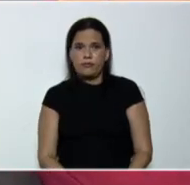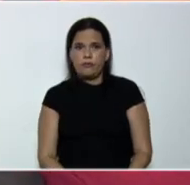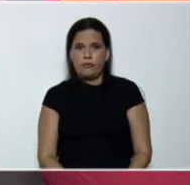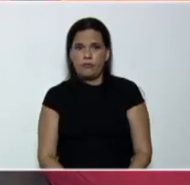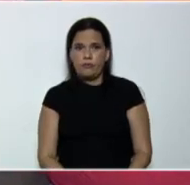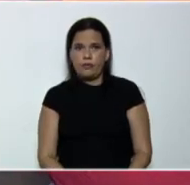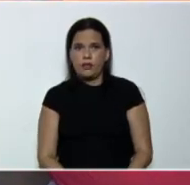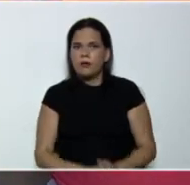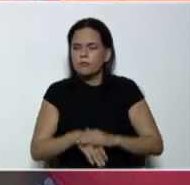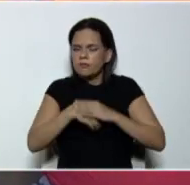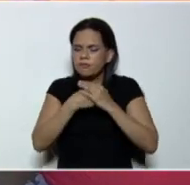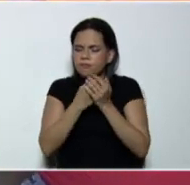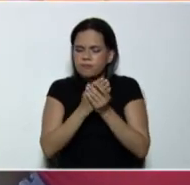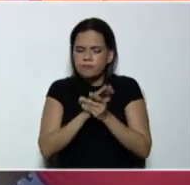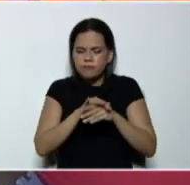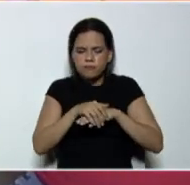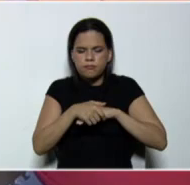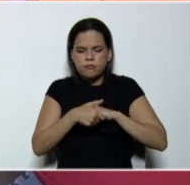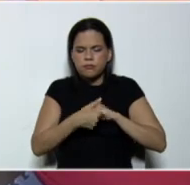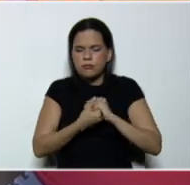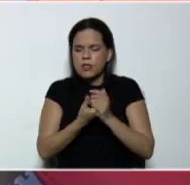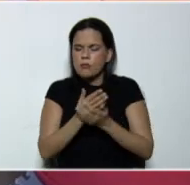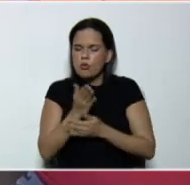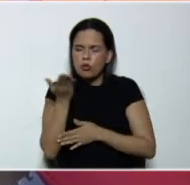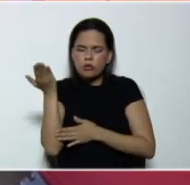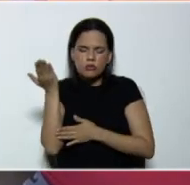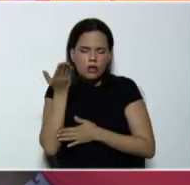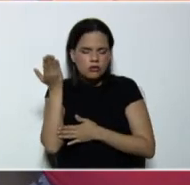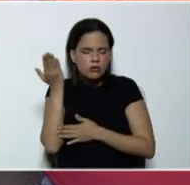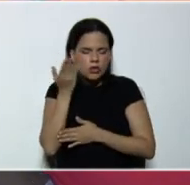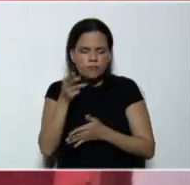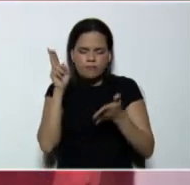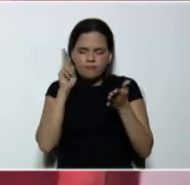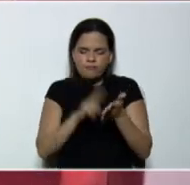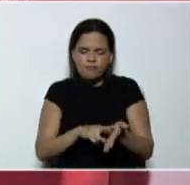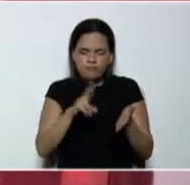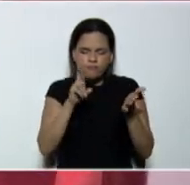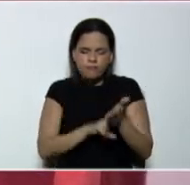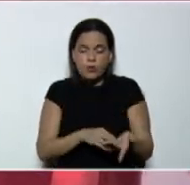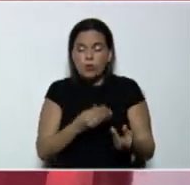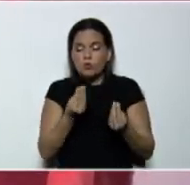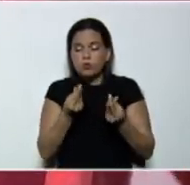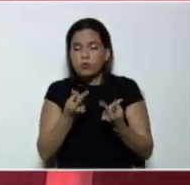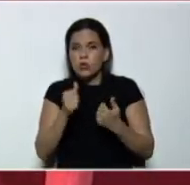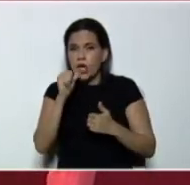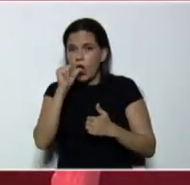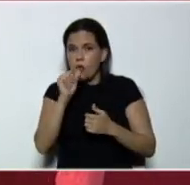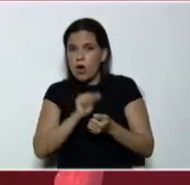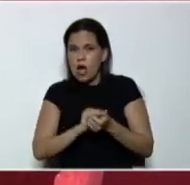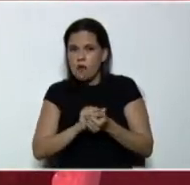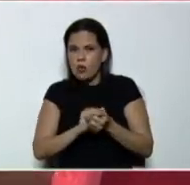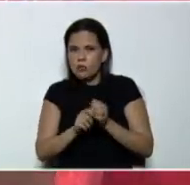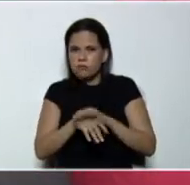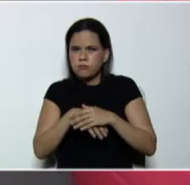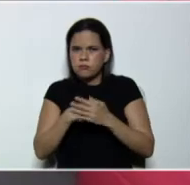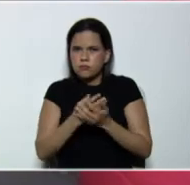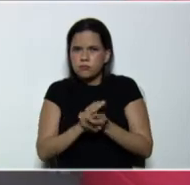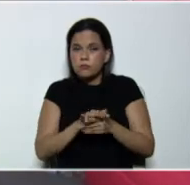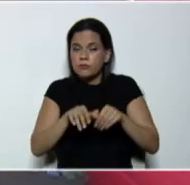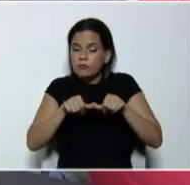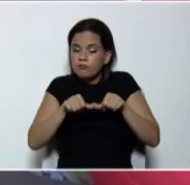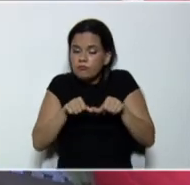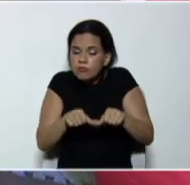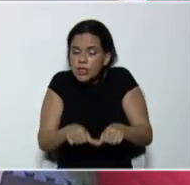el lavado y la importancia de las manos con mucha agua y mucho jabón. Quedarse